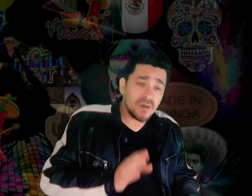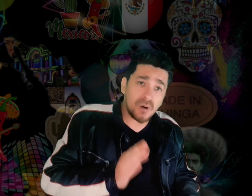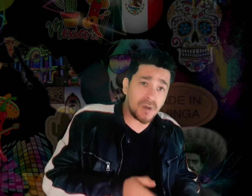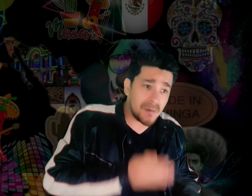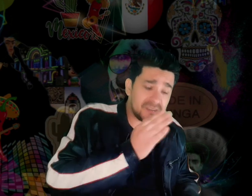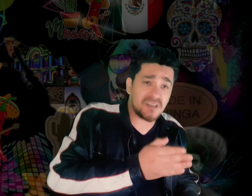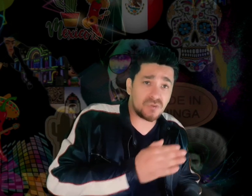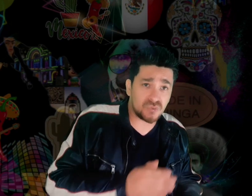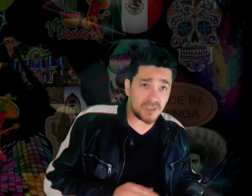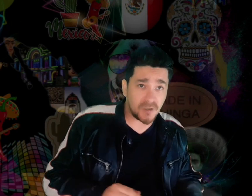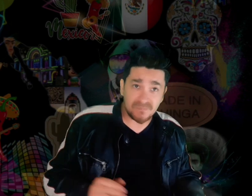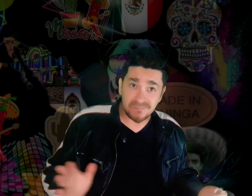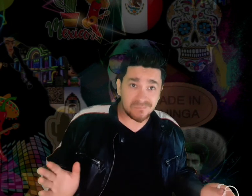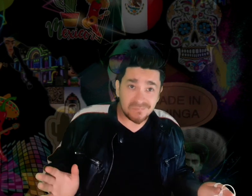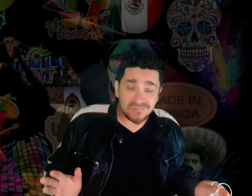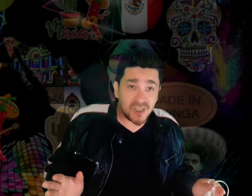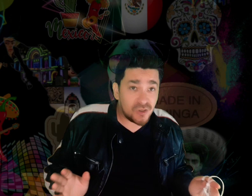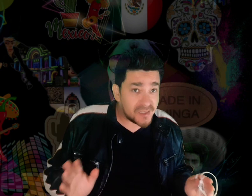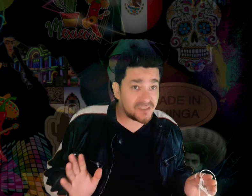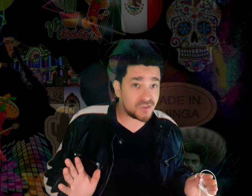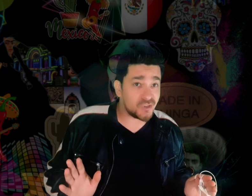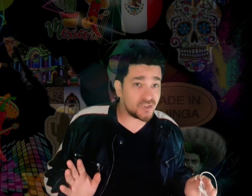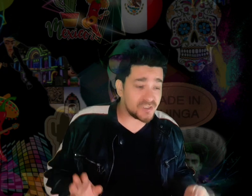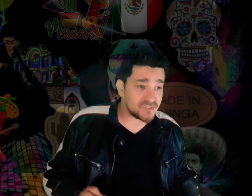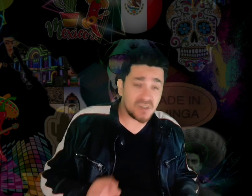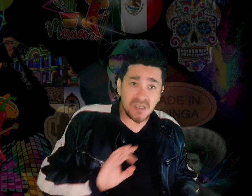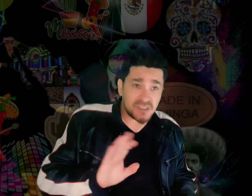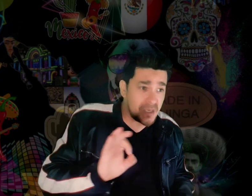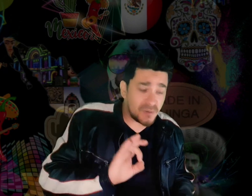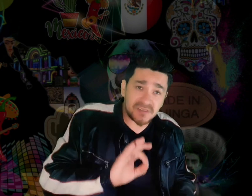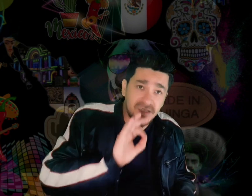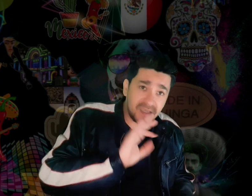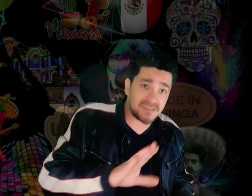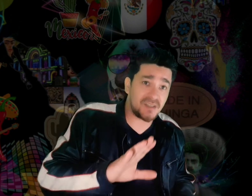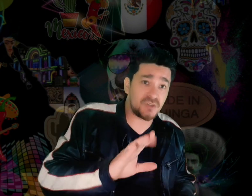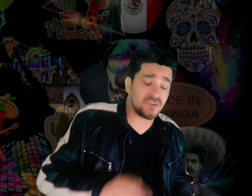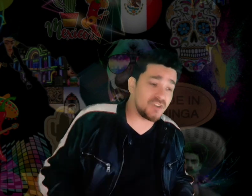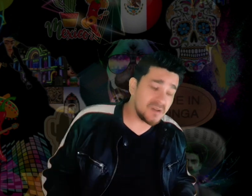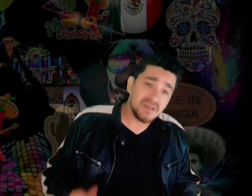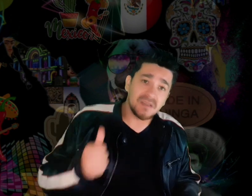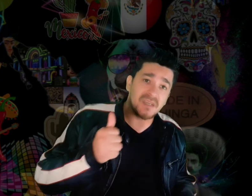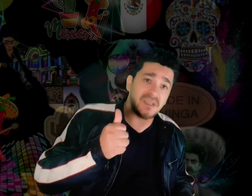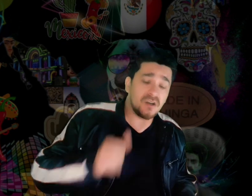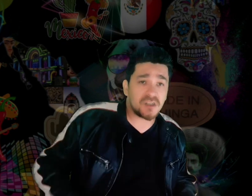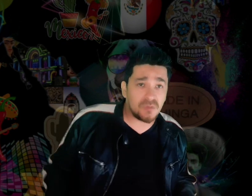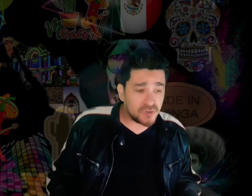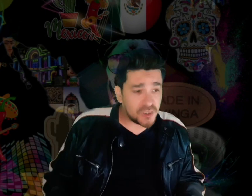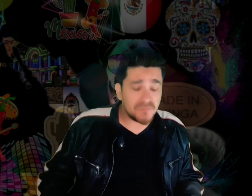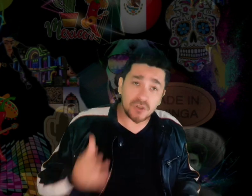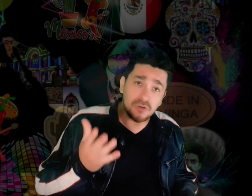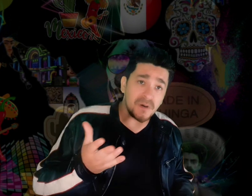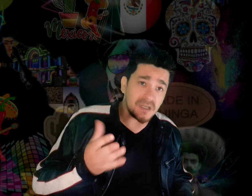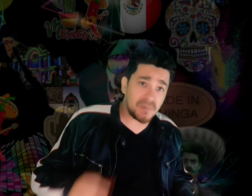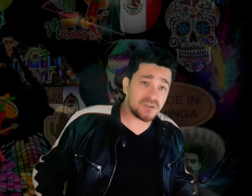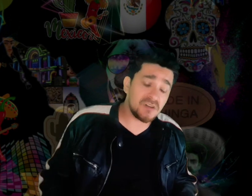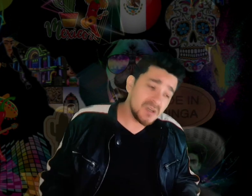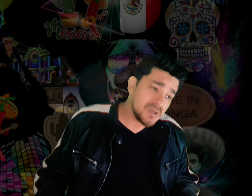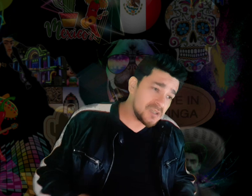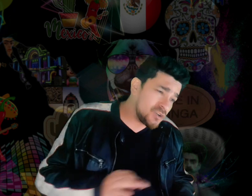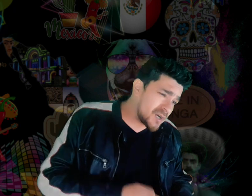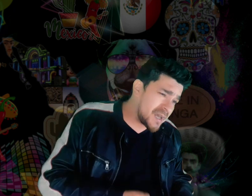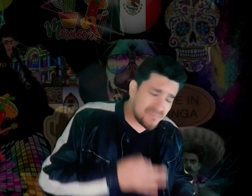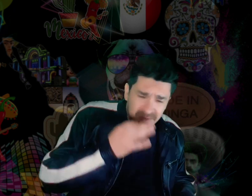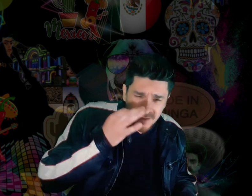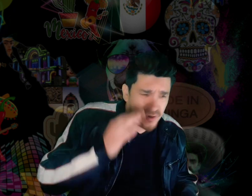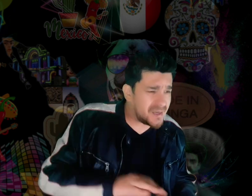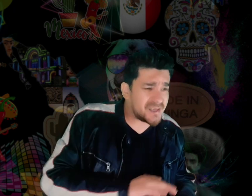presidente cobra la mitad de su sueldo? Creo que es histórico eso, ya de por sí ese dato solo. Gente, los quiero un montón, los super respeto,